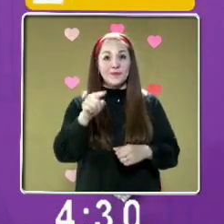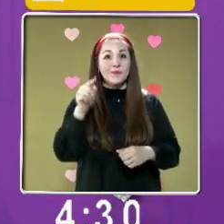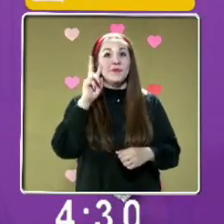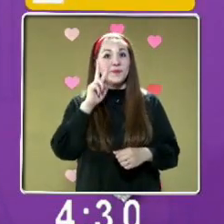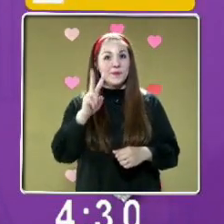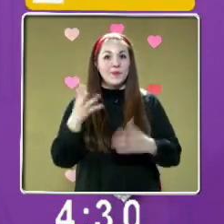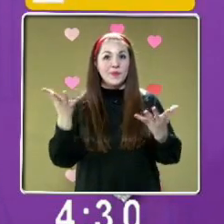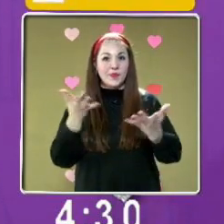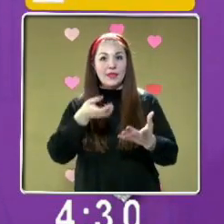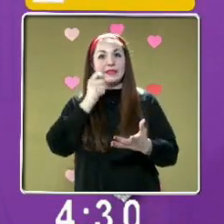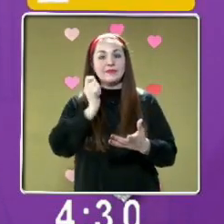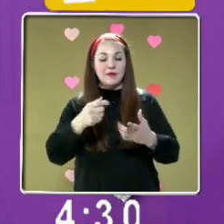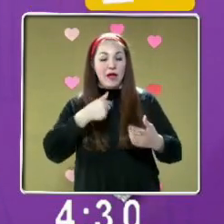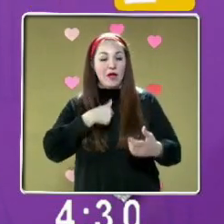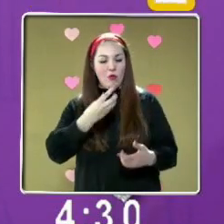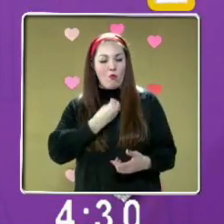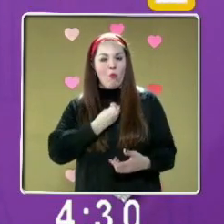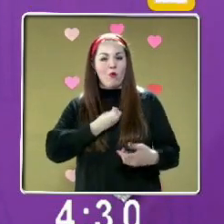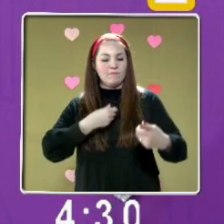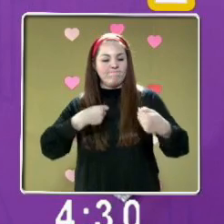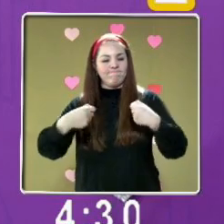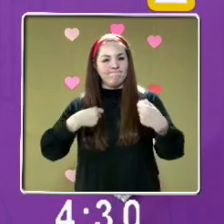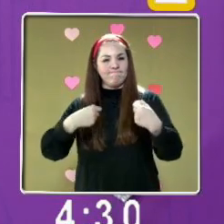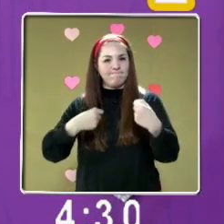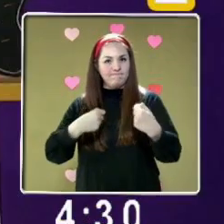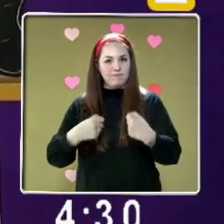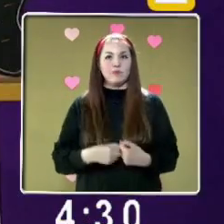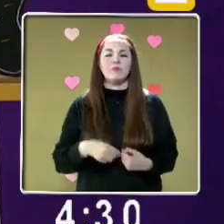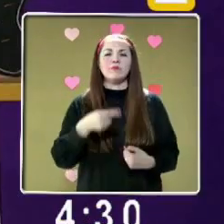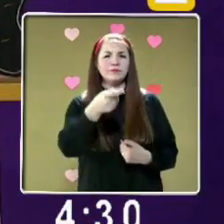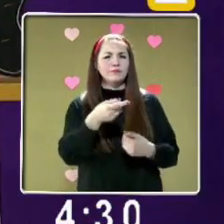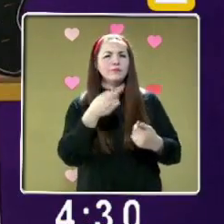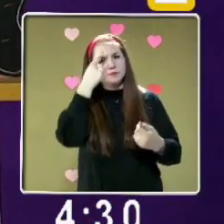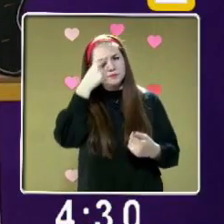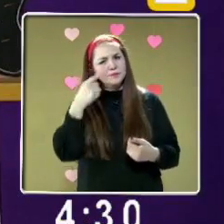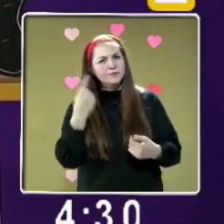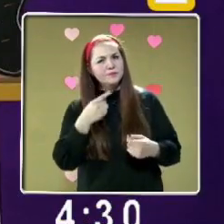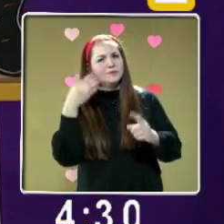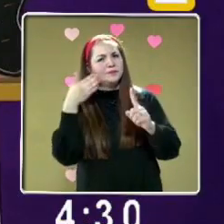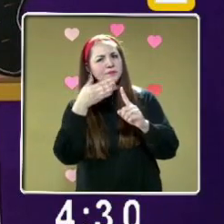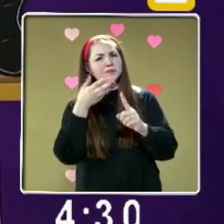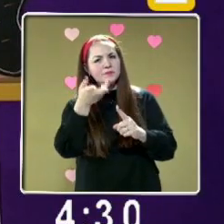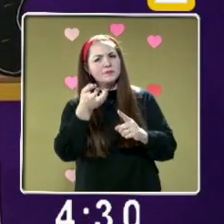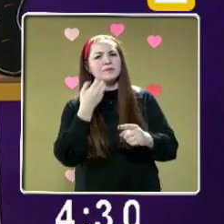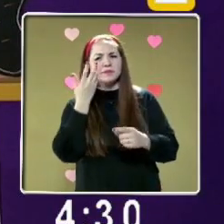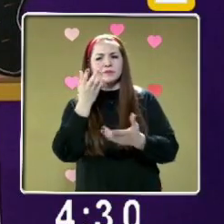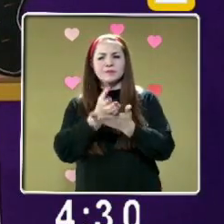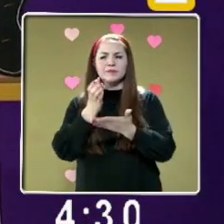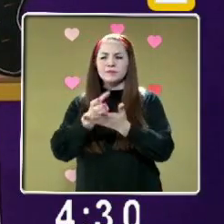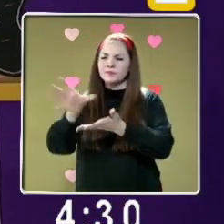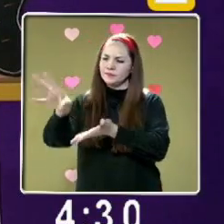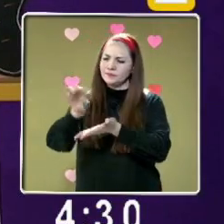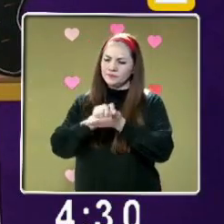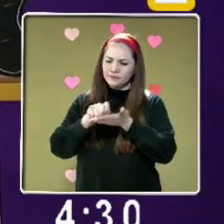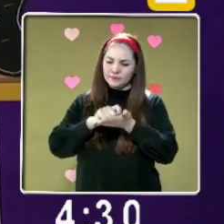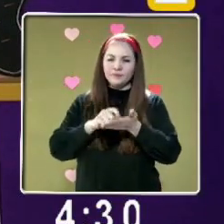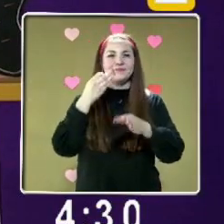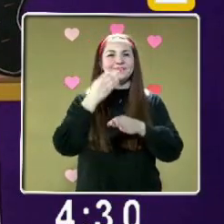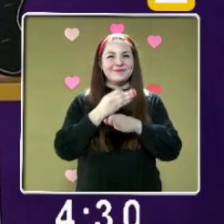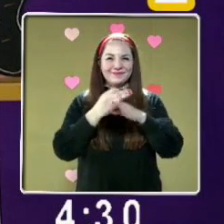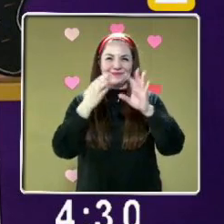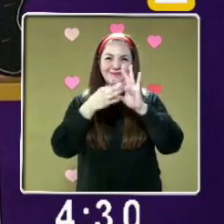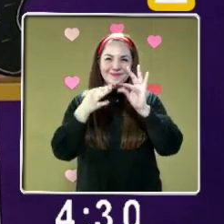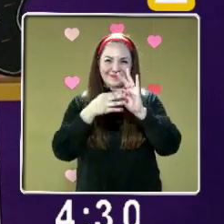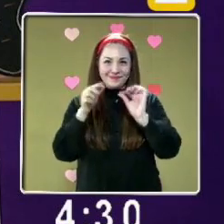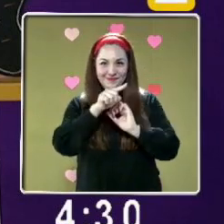es autorregulación. Y ahora sí, maestra, vamos a empezar. ¿Para qué les pedimos que ellos fueran por una libreta o una hojita? Ahorita lo vamos a ver.